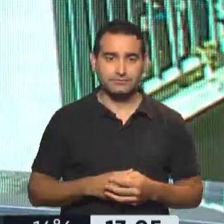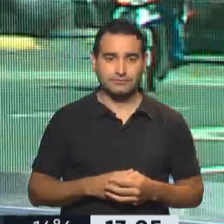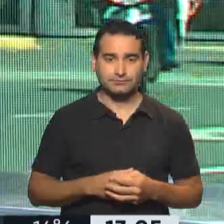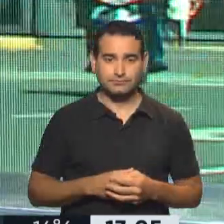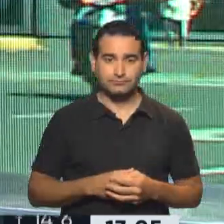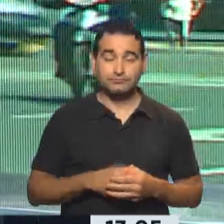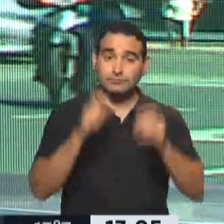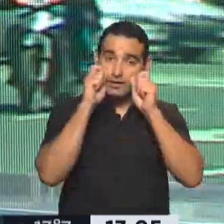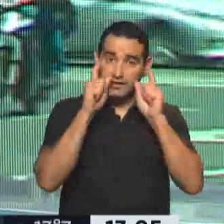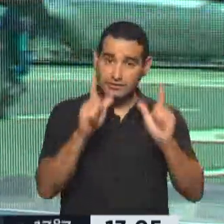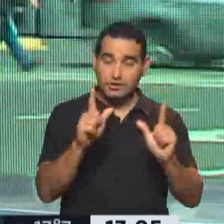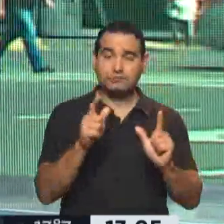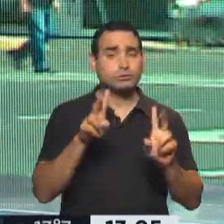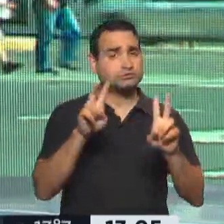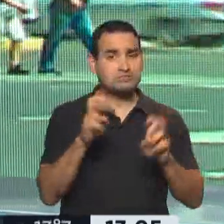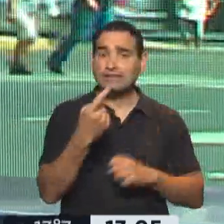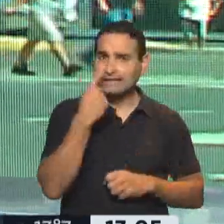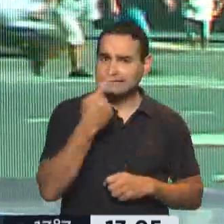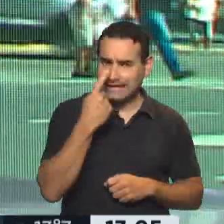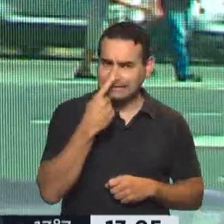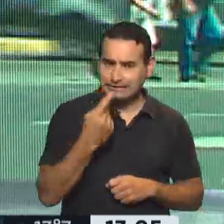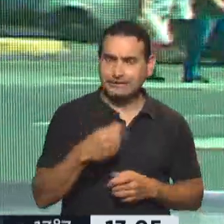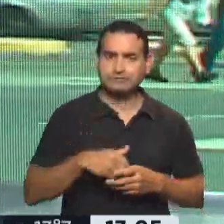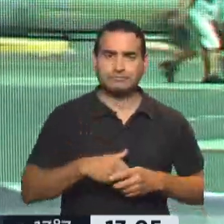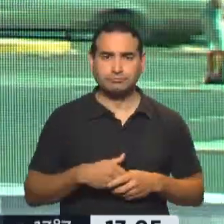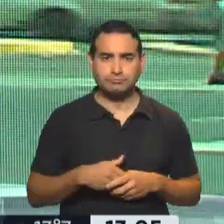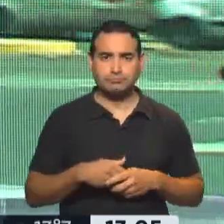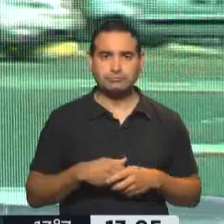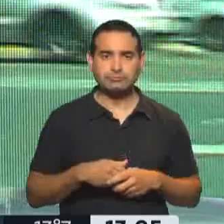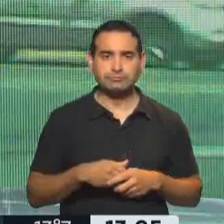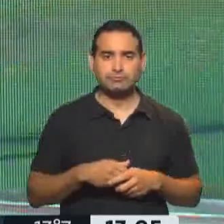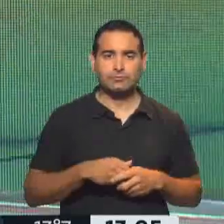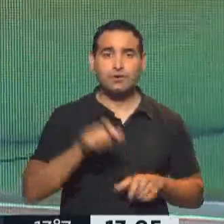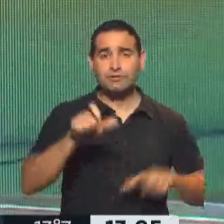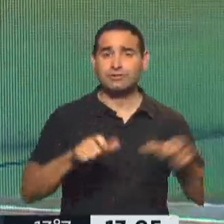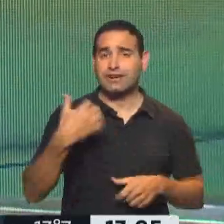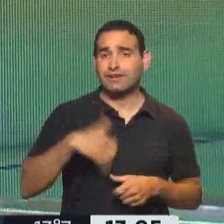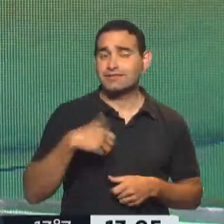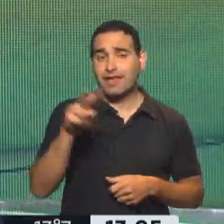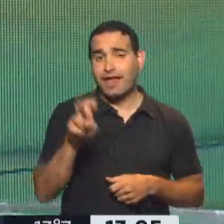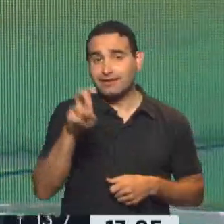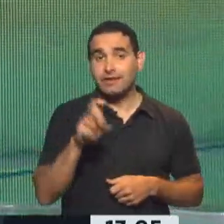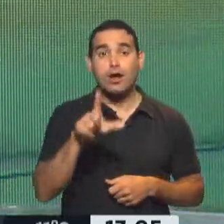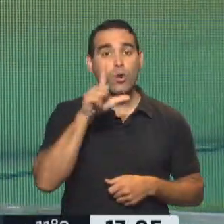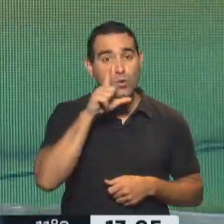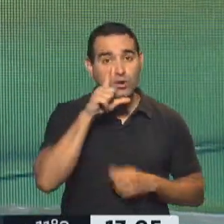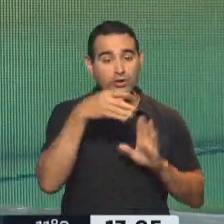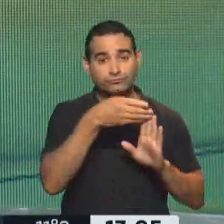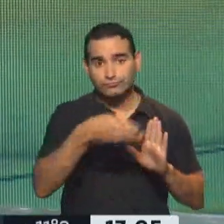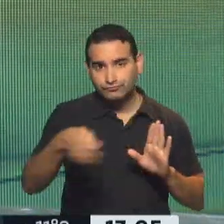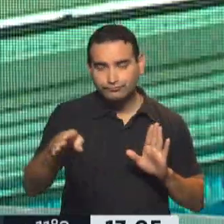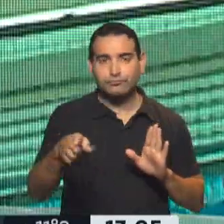y atención porque este es un tema que interesa y mucho buena porción de los argentinos alquilan y a partir de julio empieza a